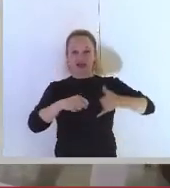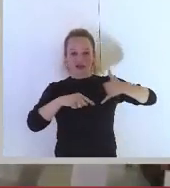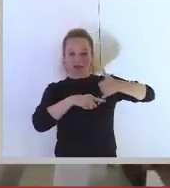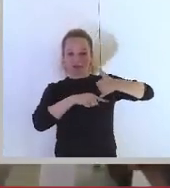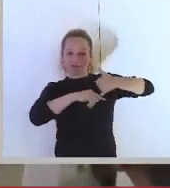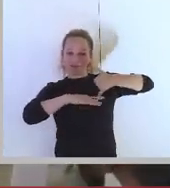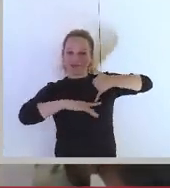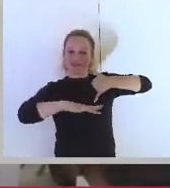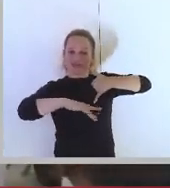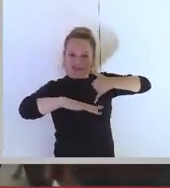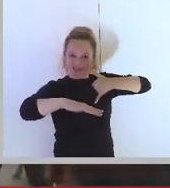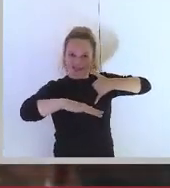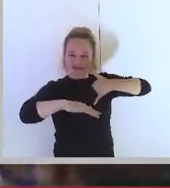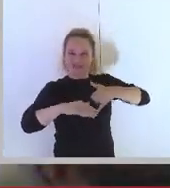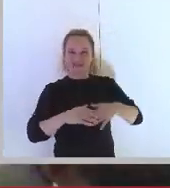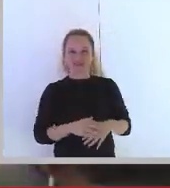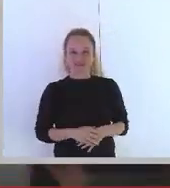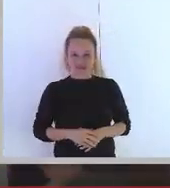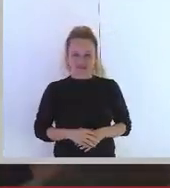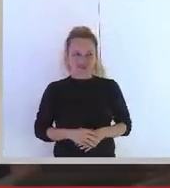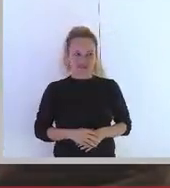Vichada,